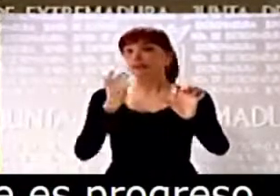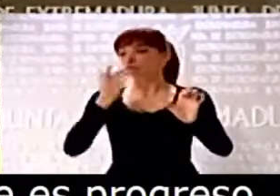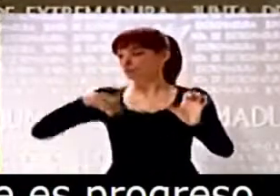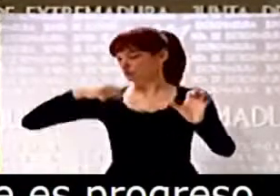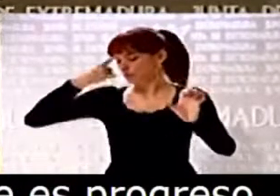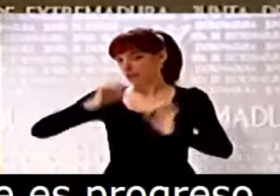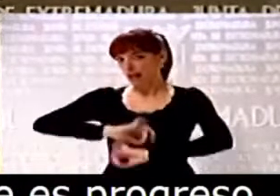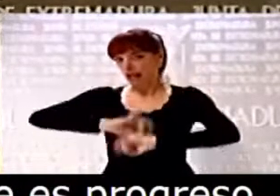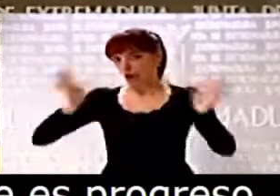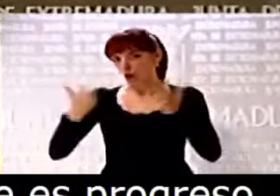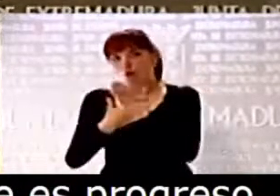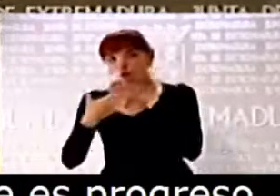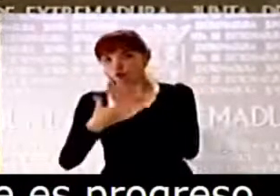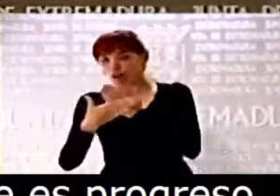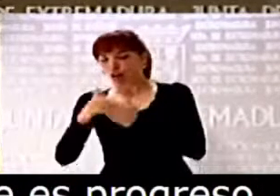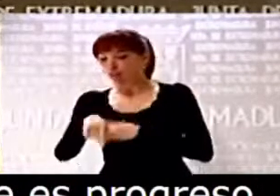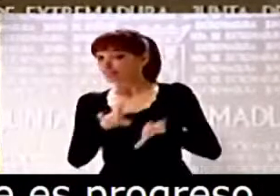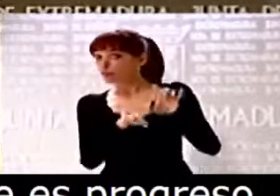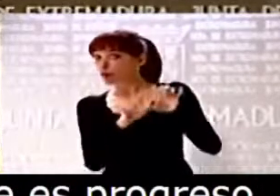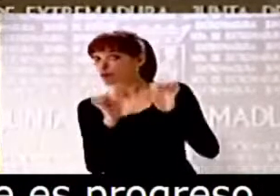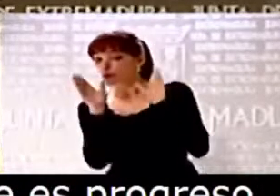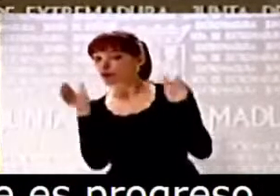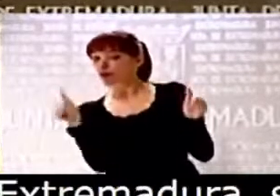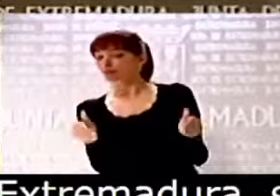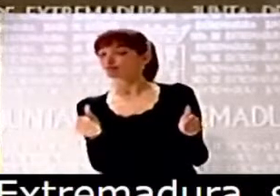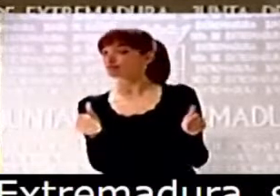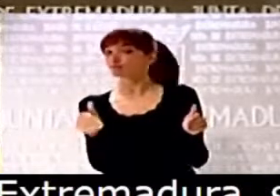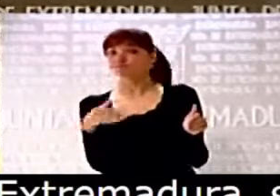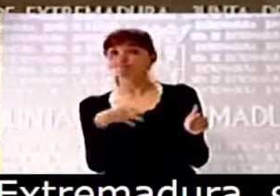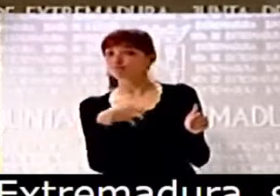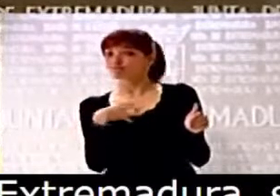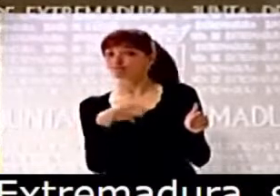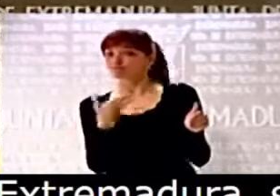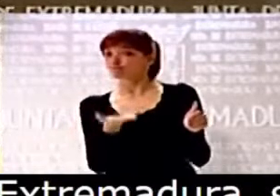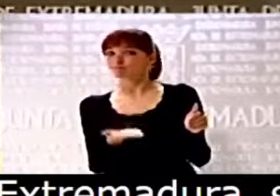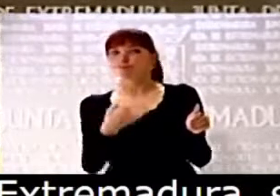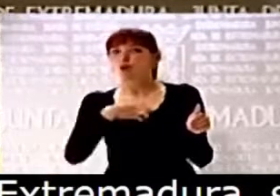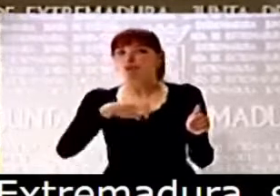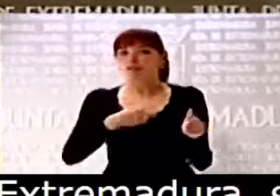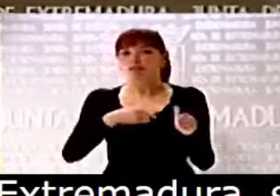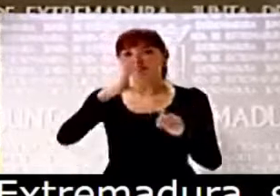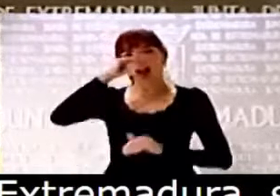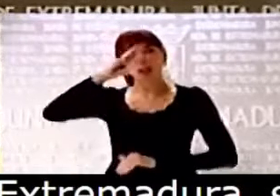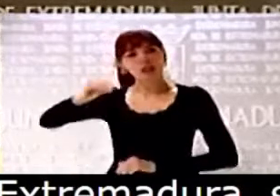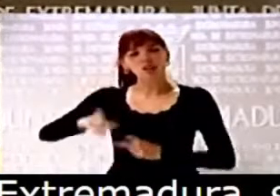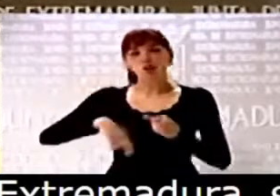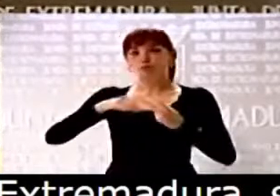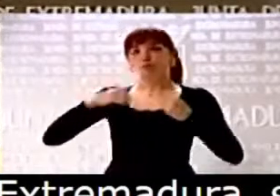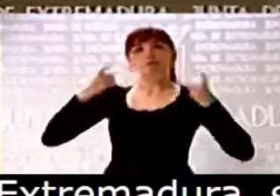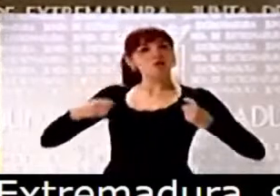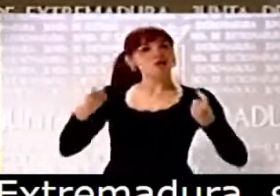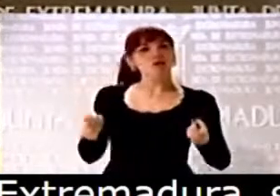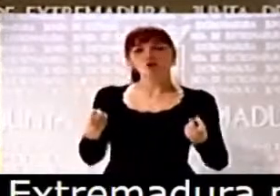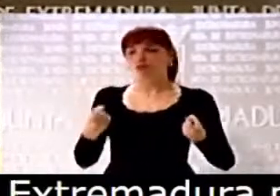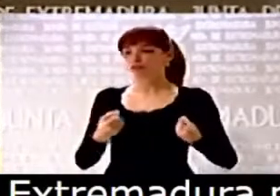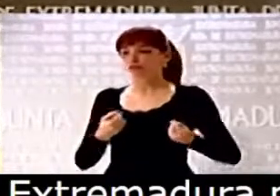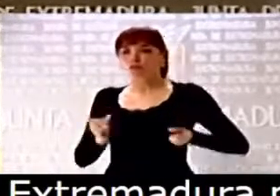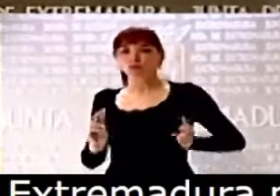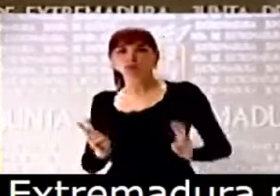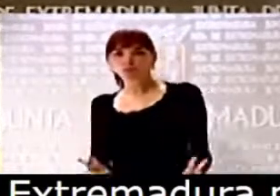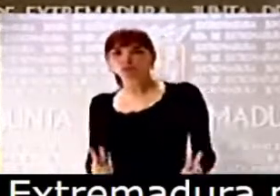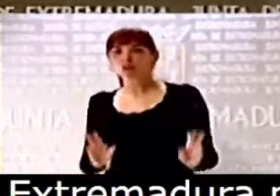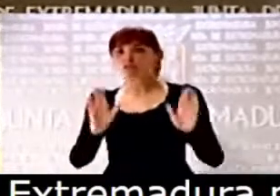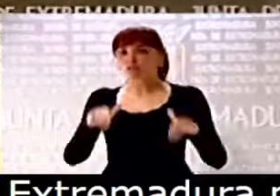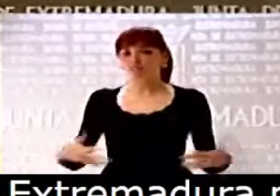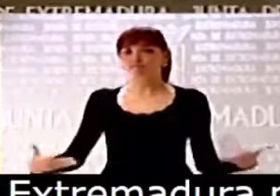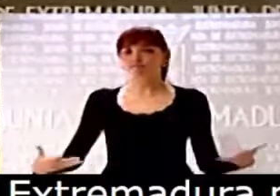claro en este Gobierno es que Extremadura no puede estar obligada a ver cómo su talento, sus esfuerzos y sus energías